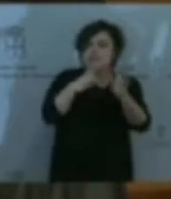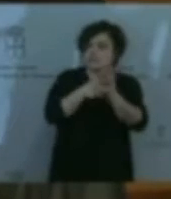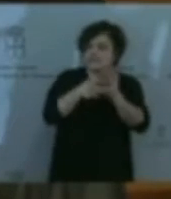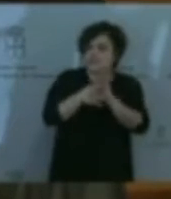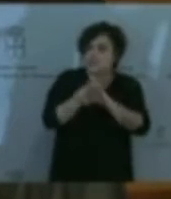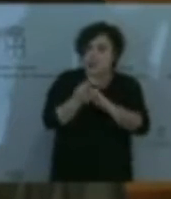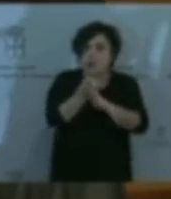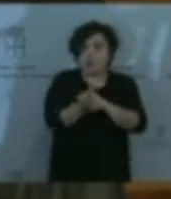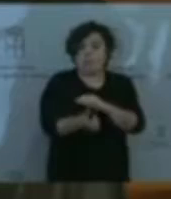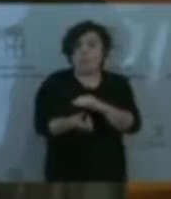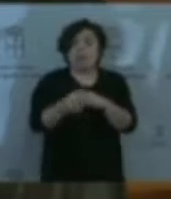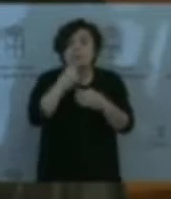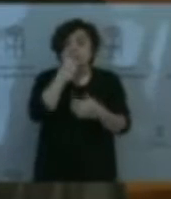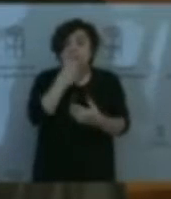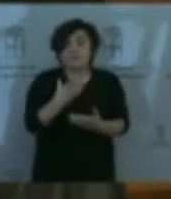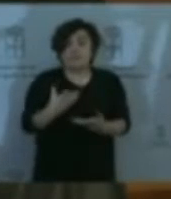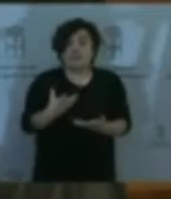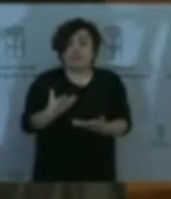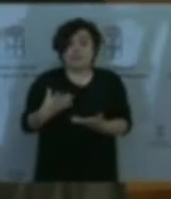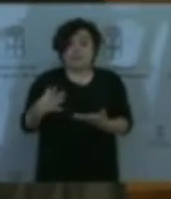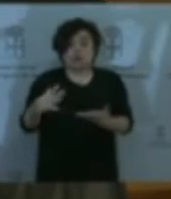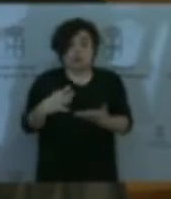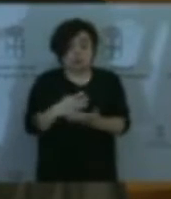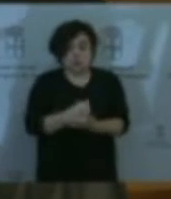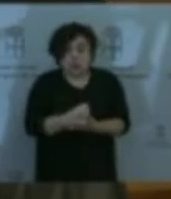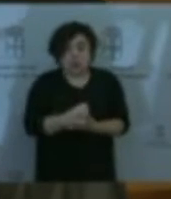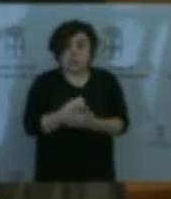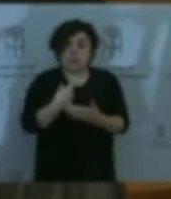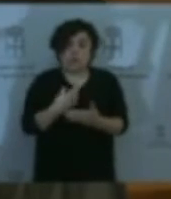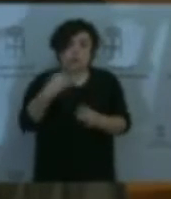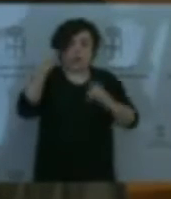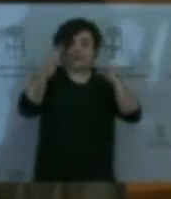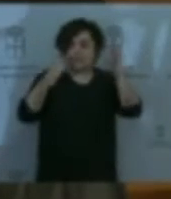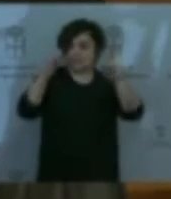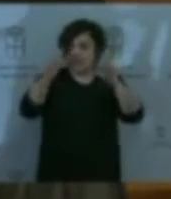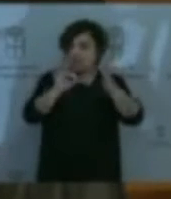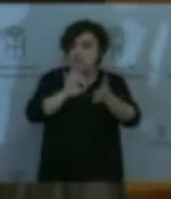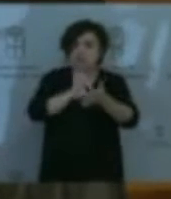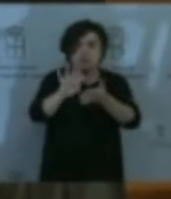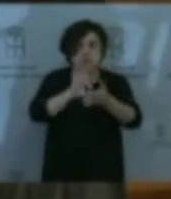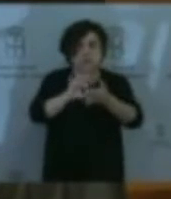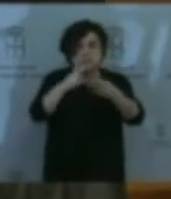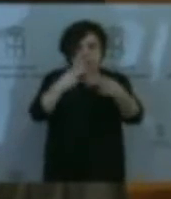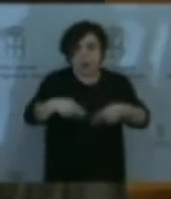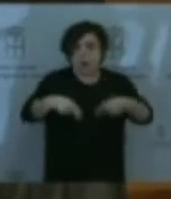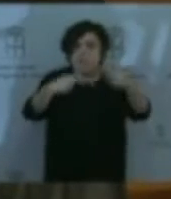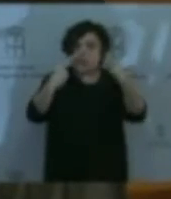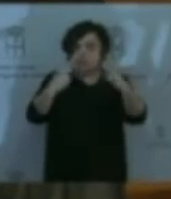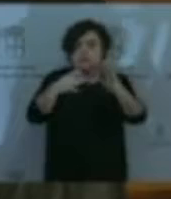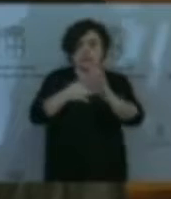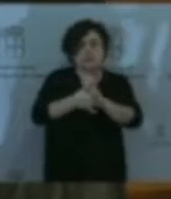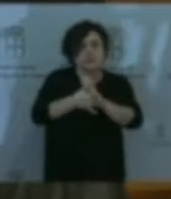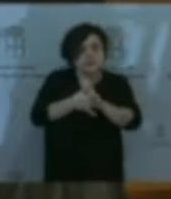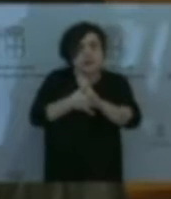que tiene que ver con la actividad de un servicio público nos preocupa y hacemos seguimiento de ello y vemos, sí creo que